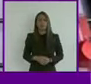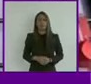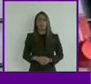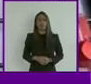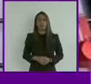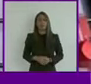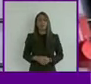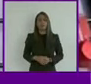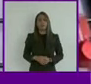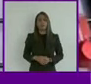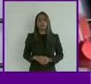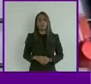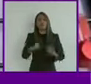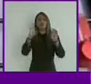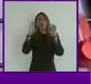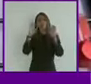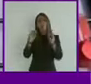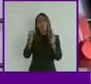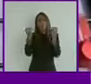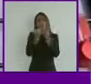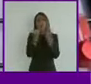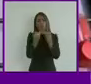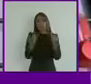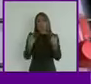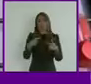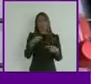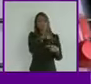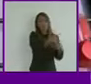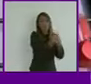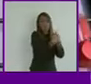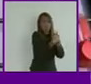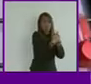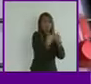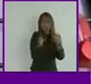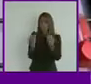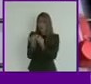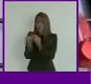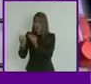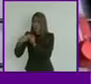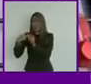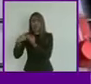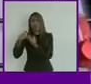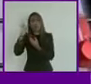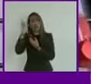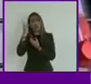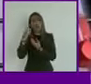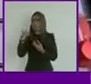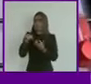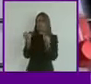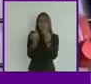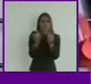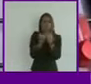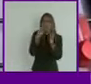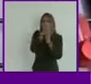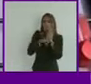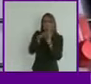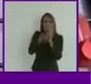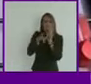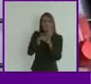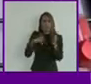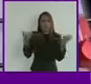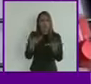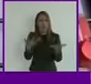quieren tener igual los mismos seguidores, y muchos jóvenes empiezan a como tal a crear contenido y a algunas